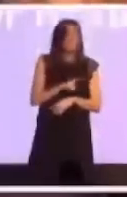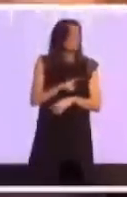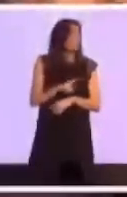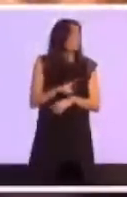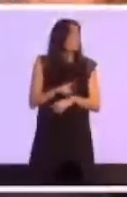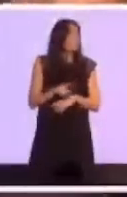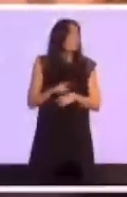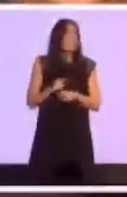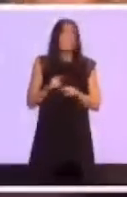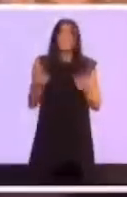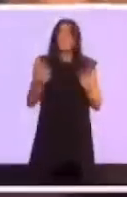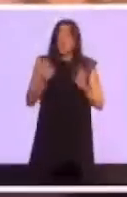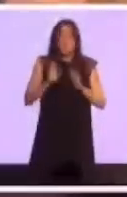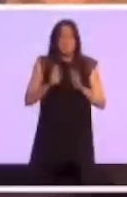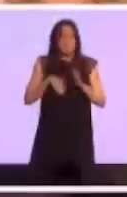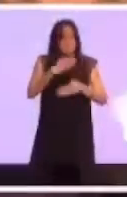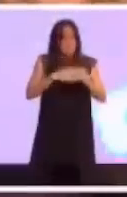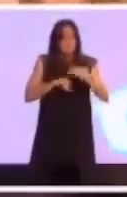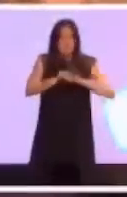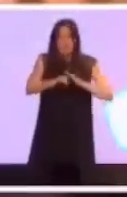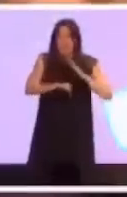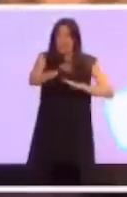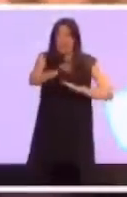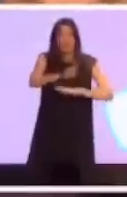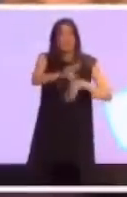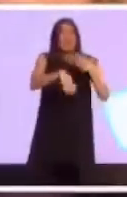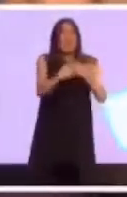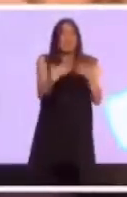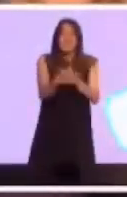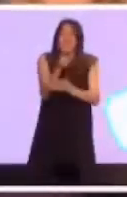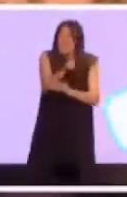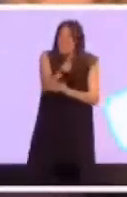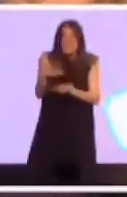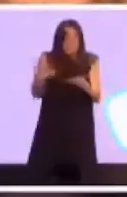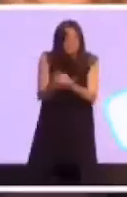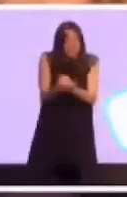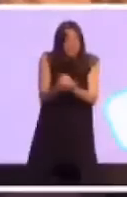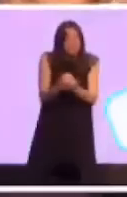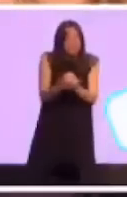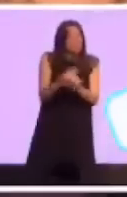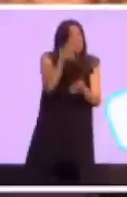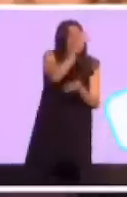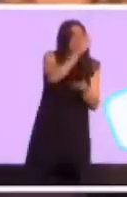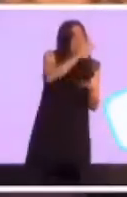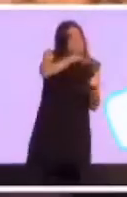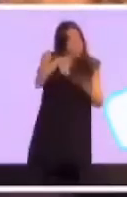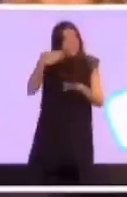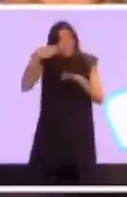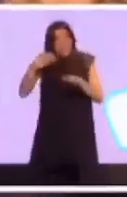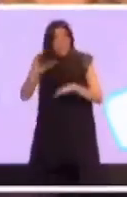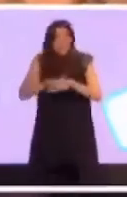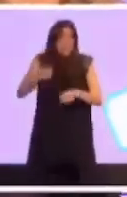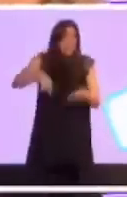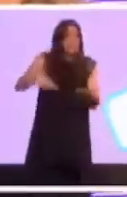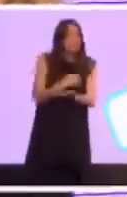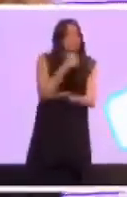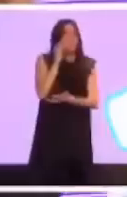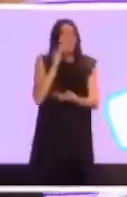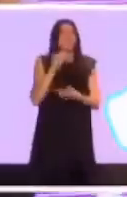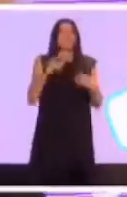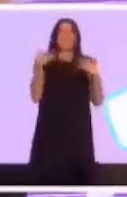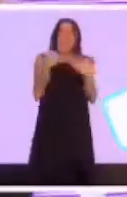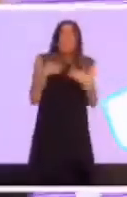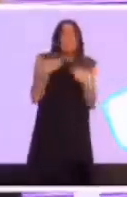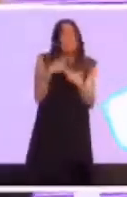pasos adelante hasta que todos nuestros derechos sean una realidad para todas Que viva la lucha de las mujeres